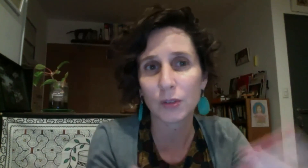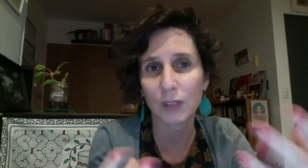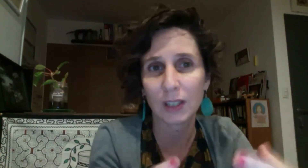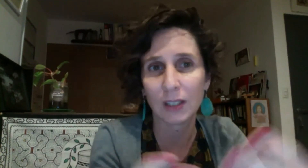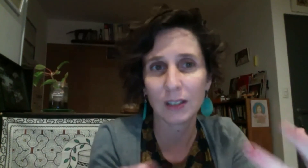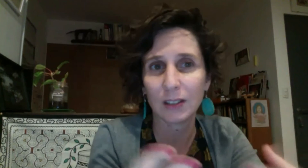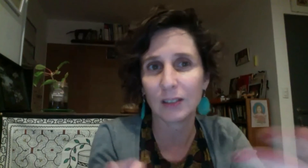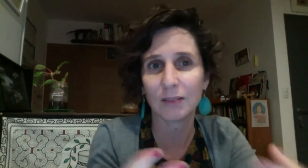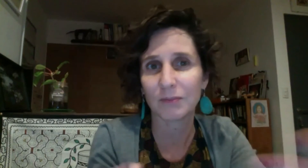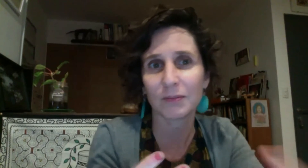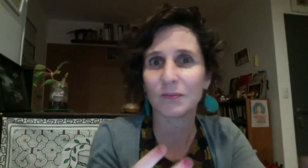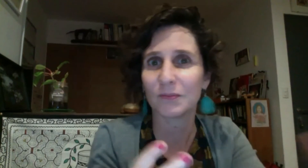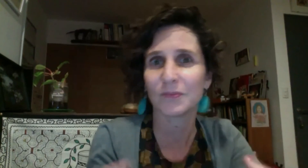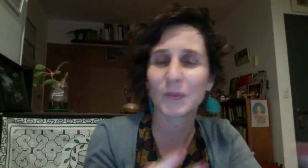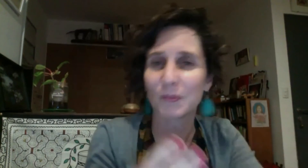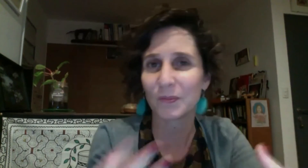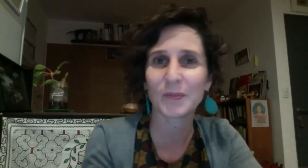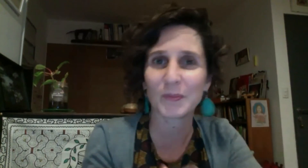agruparnos